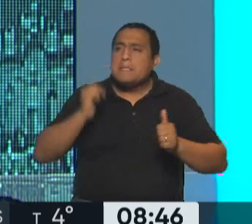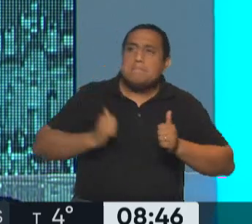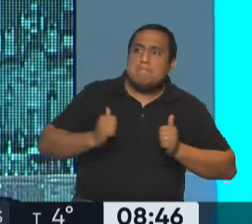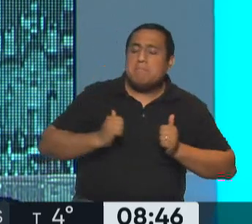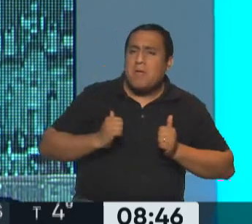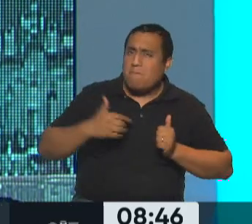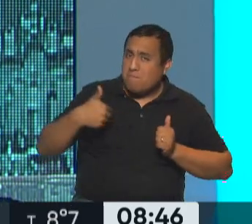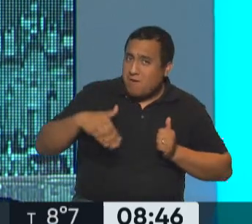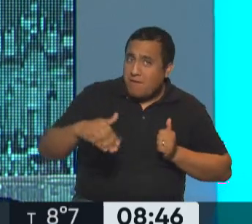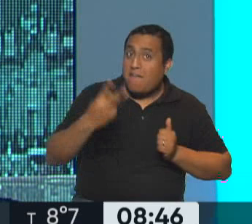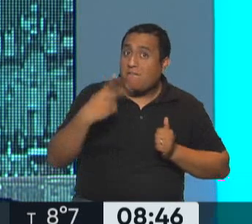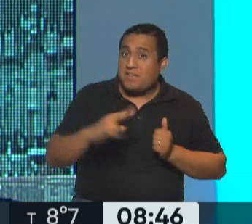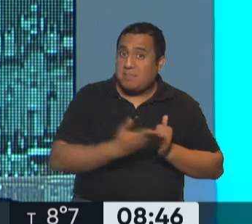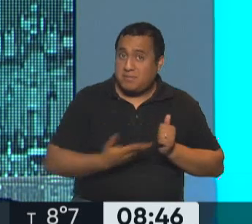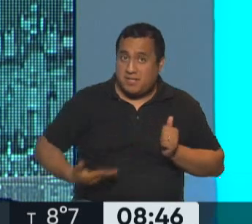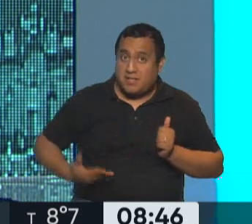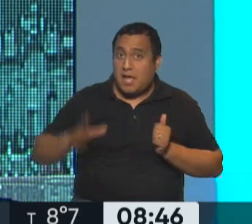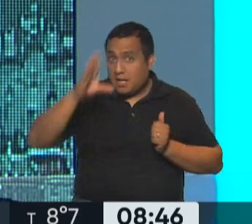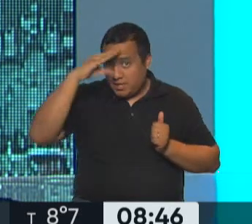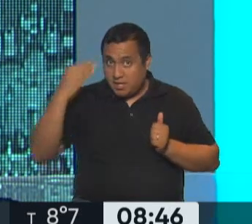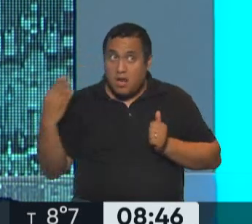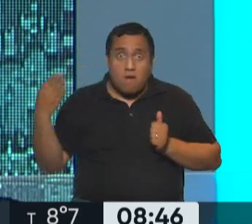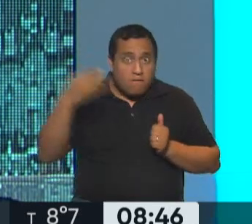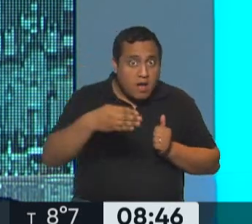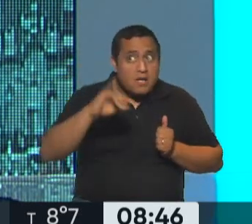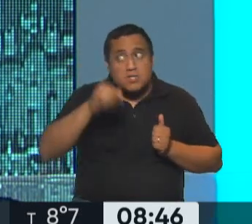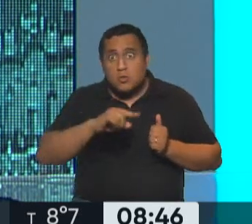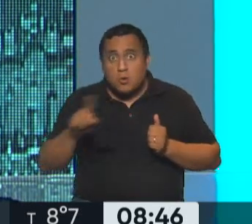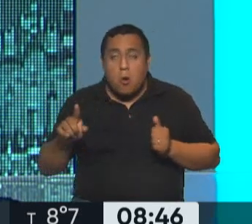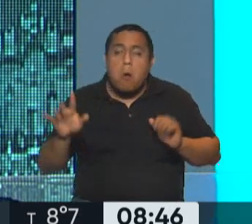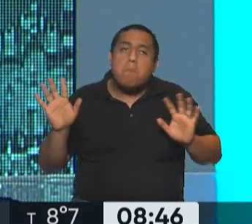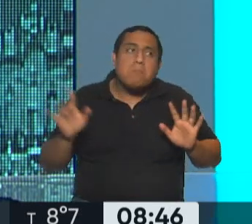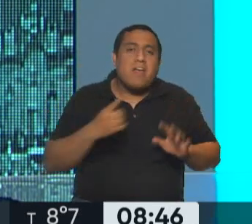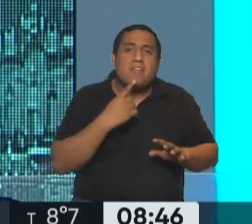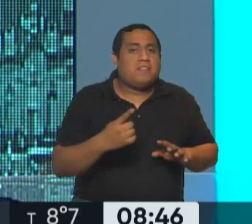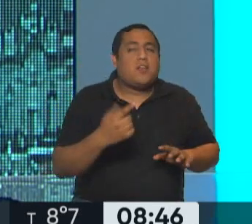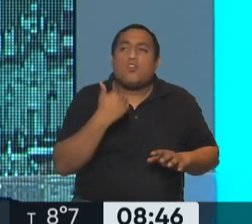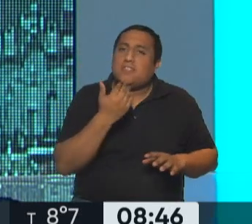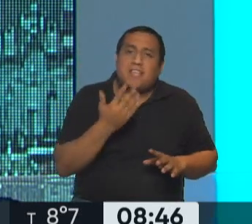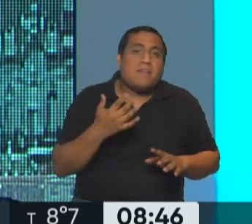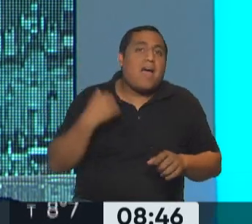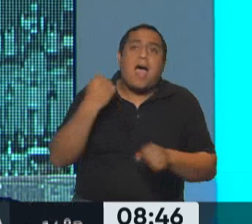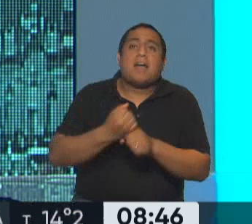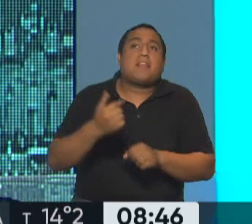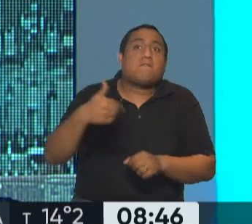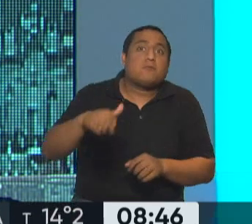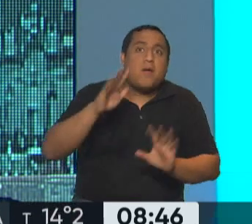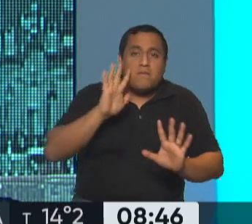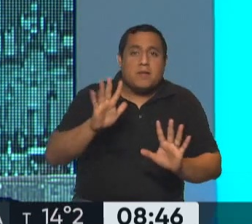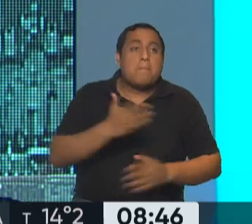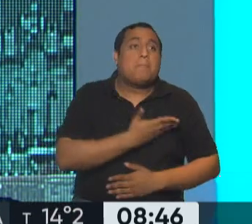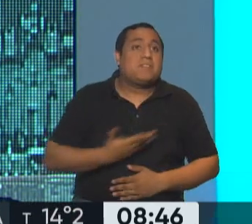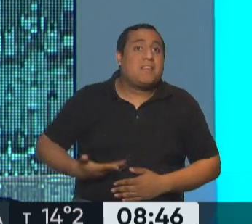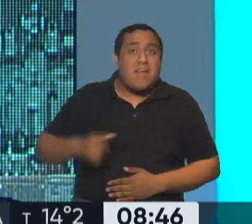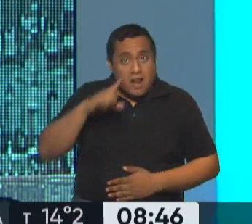lado, si va a concurrir la vicepresidenta Cristina Fernández de Kirchner. Dicen que eso hasta último momento no se va a conocer, precisamente por la expectativa que puede generar.